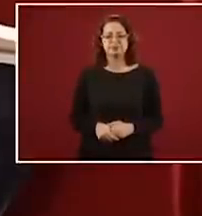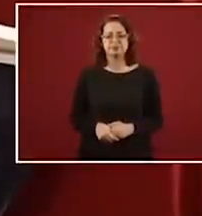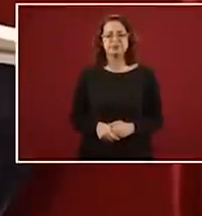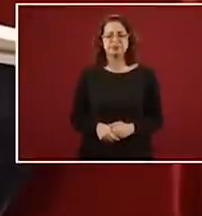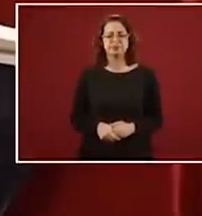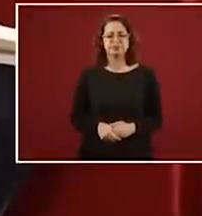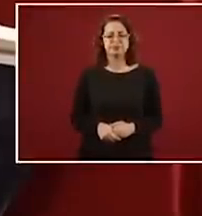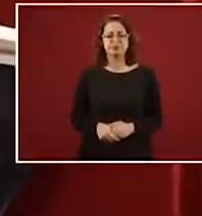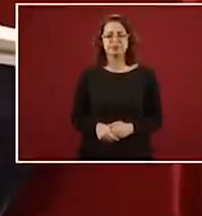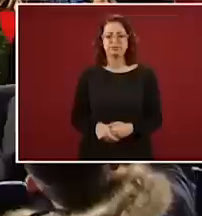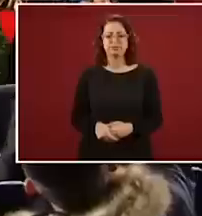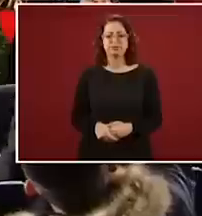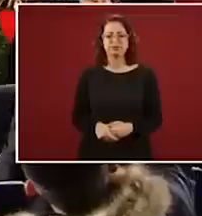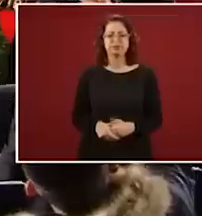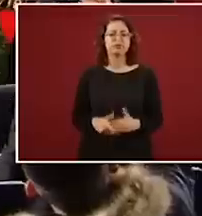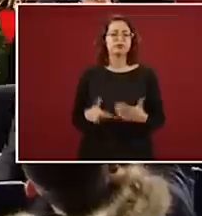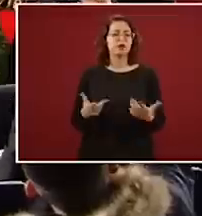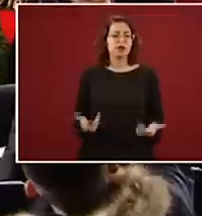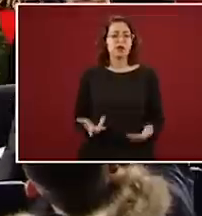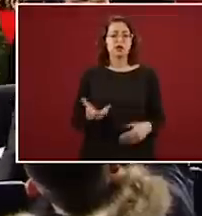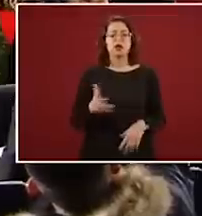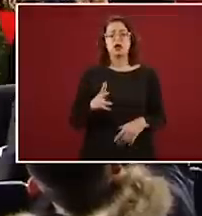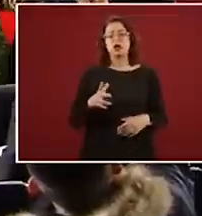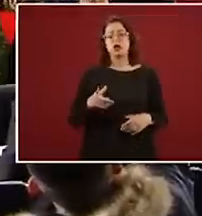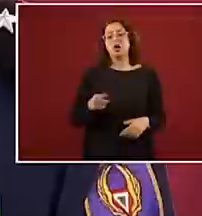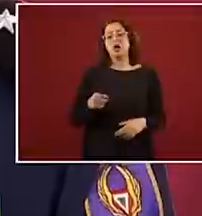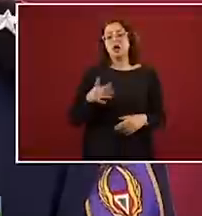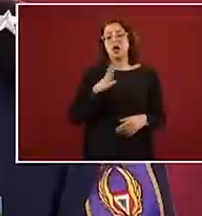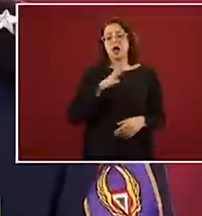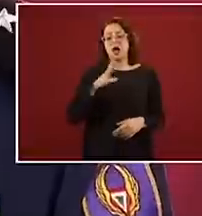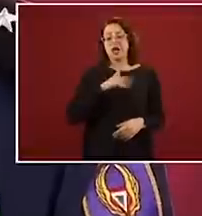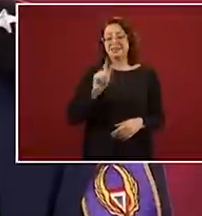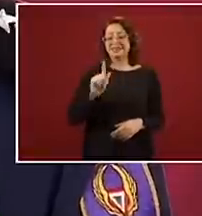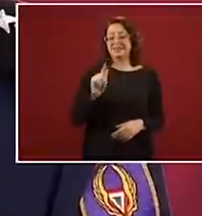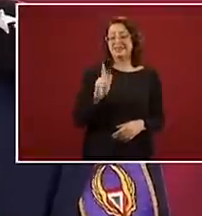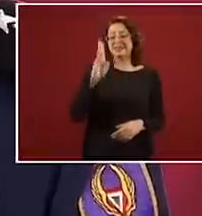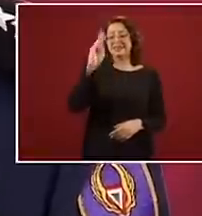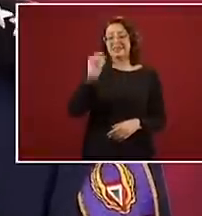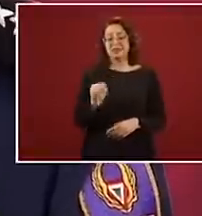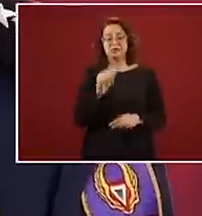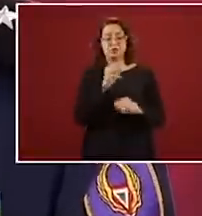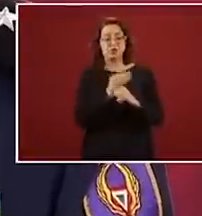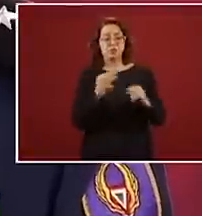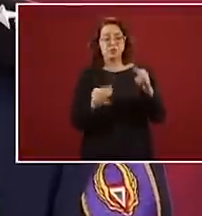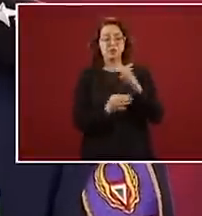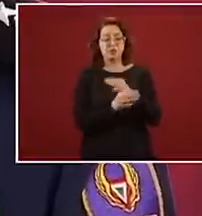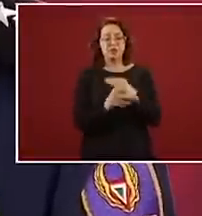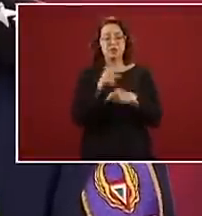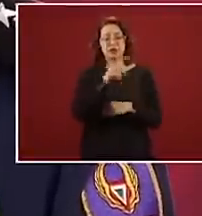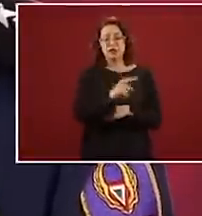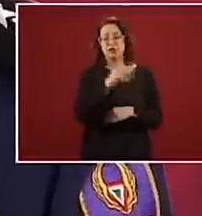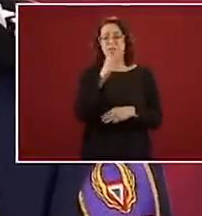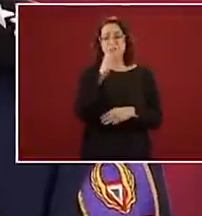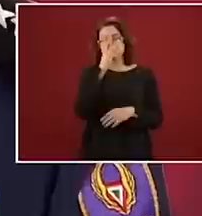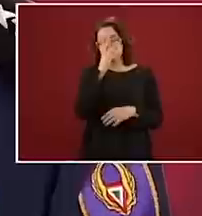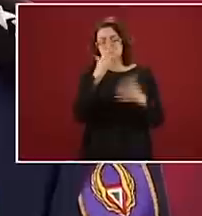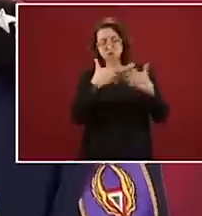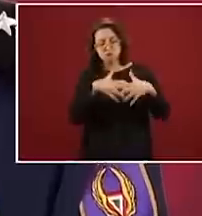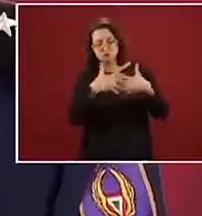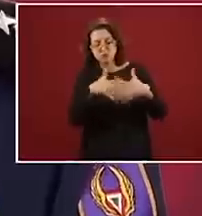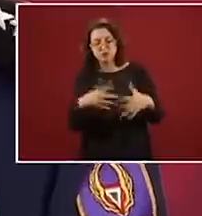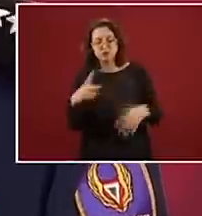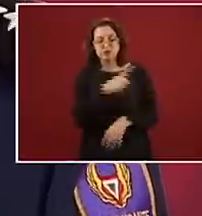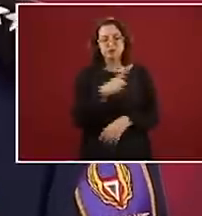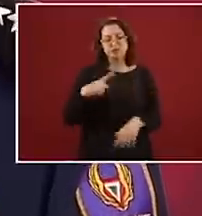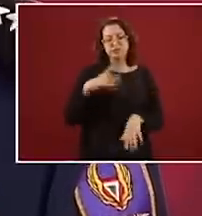Para turbinas o componentes mayores. Ahorita tenemos 79 componentes mayores que están fuera de servicio. Tienen que revisarlos y de